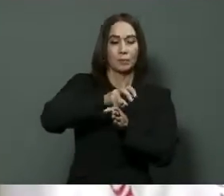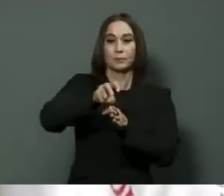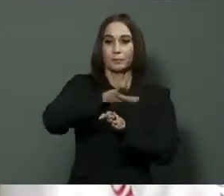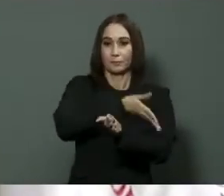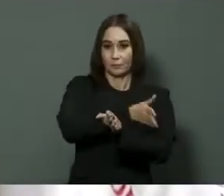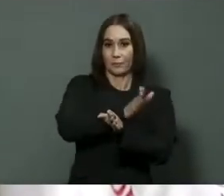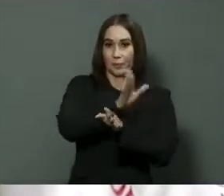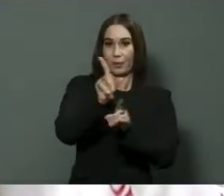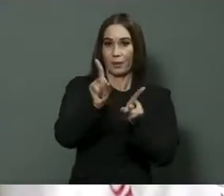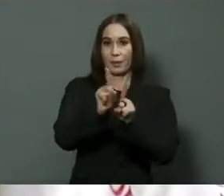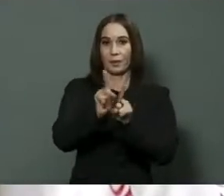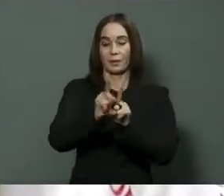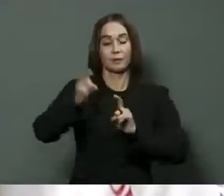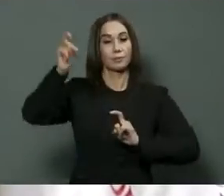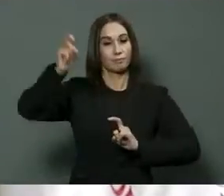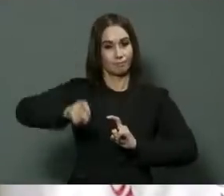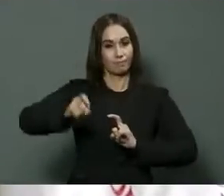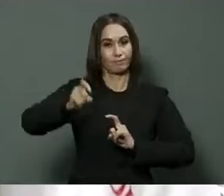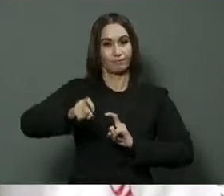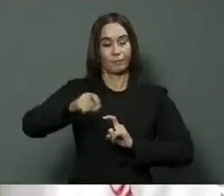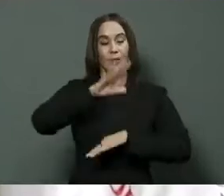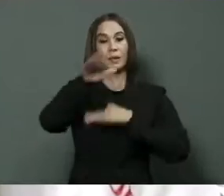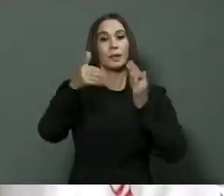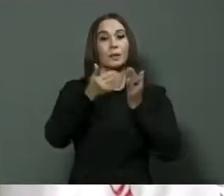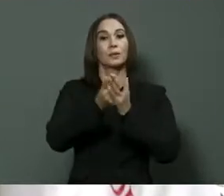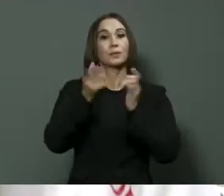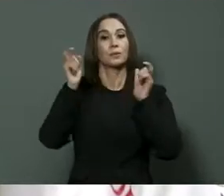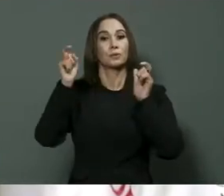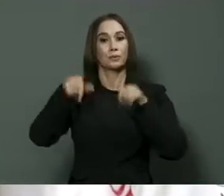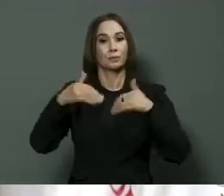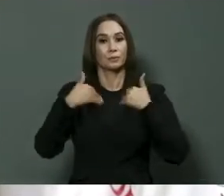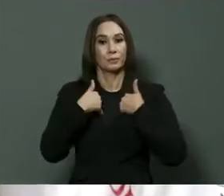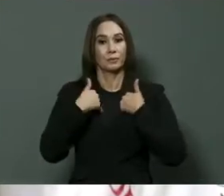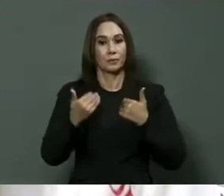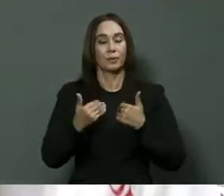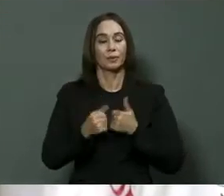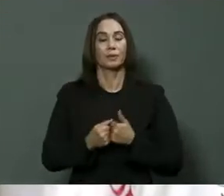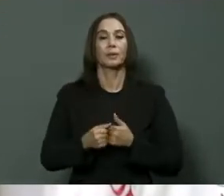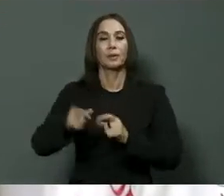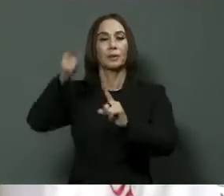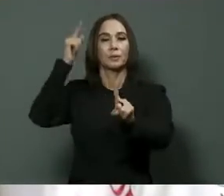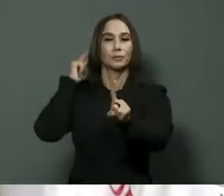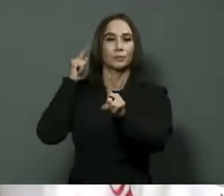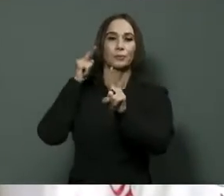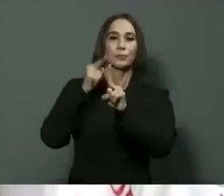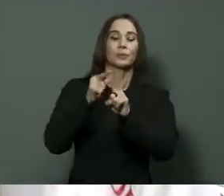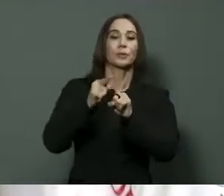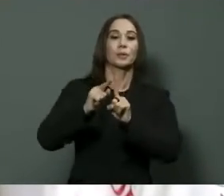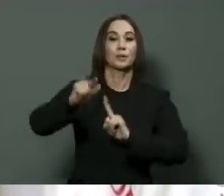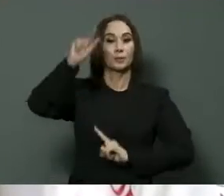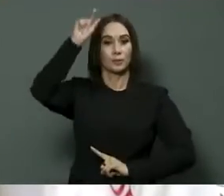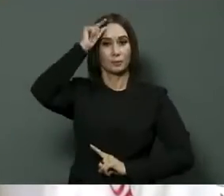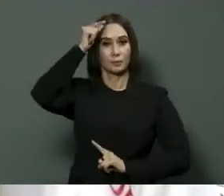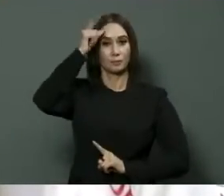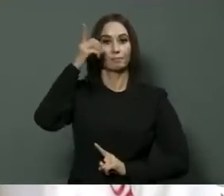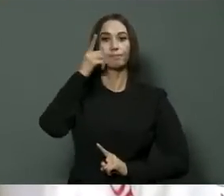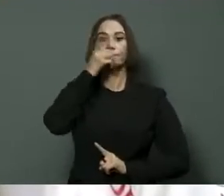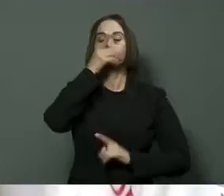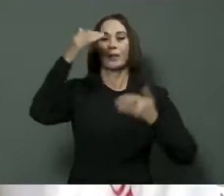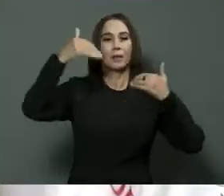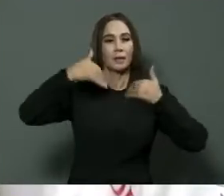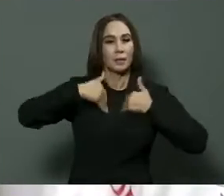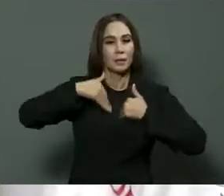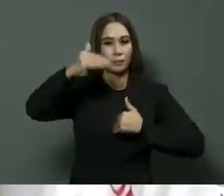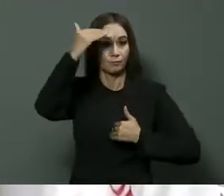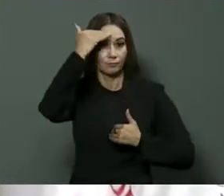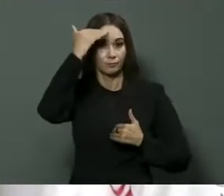las calles es una necesidad que todos tenemos. Es un reto que el gobierno dominicano tiene